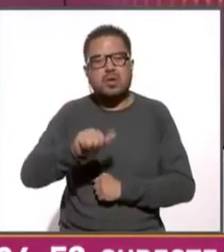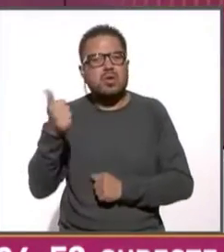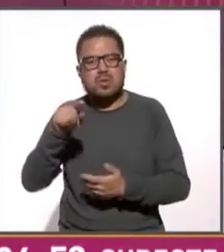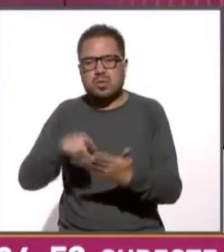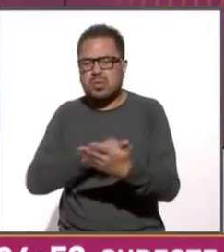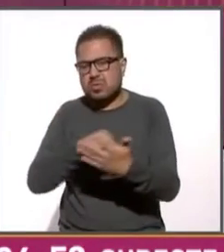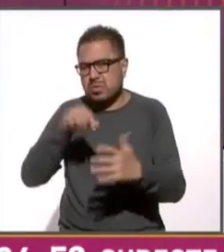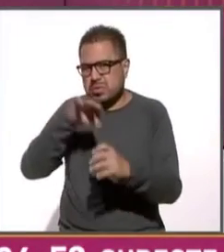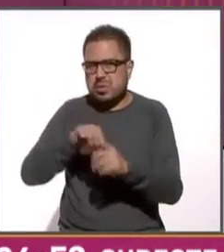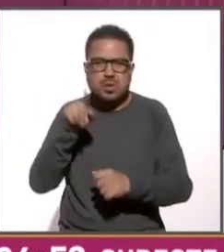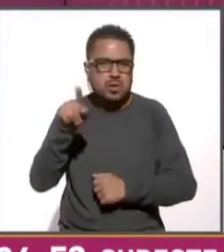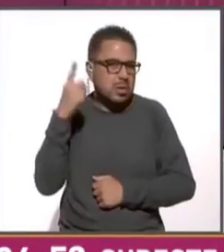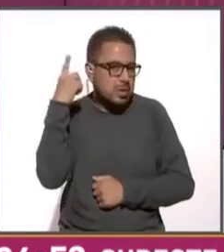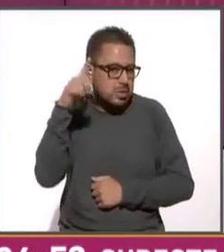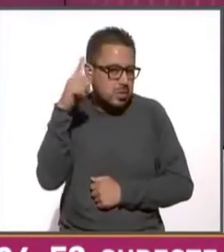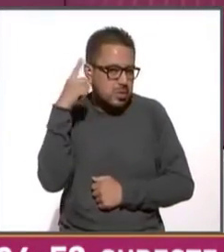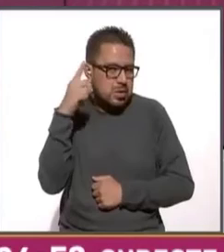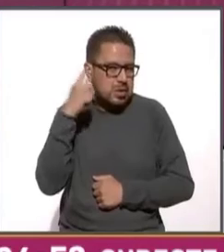es Durango.